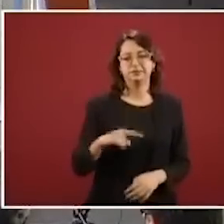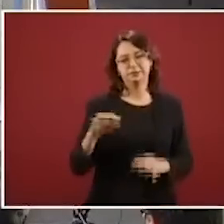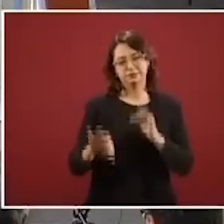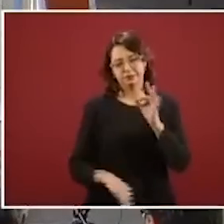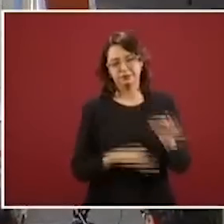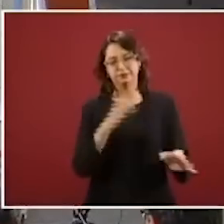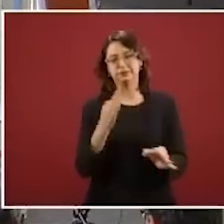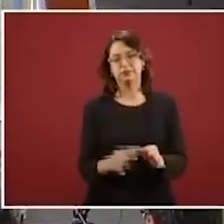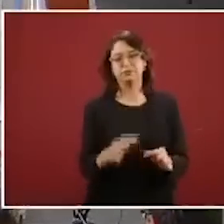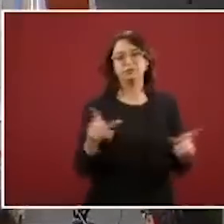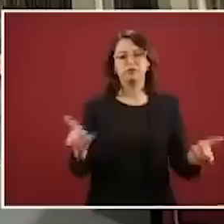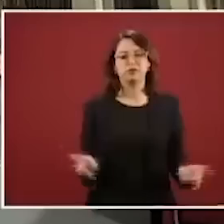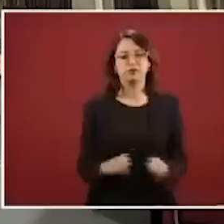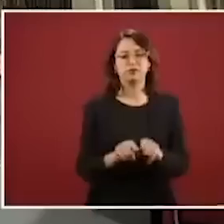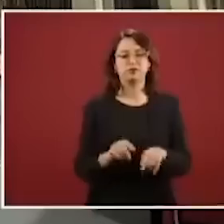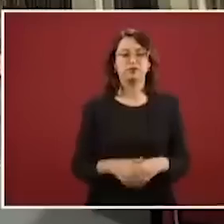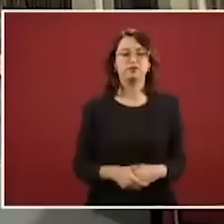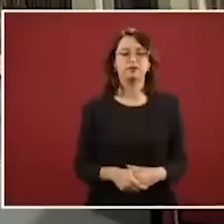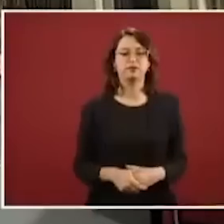gracias.